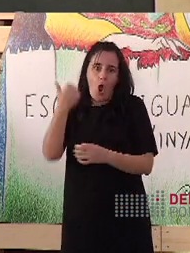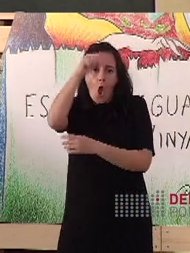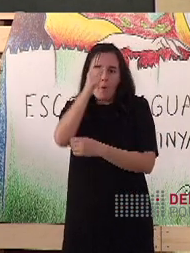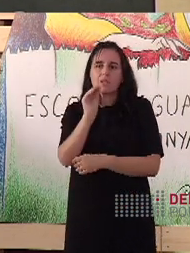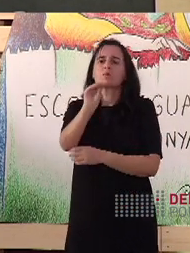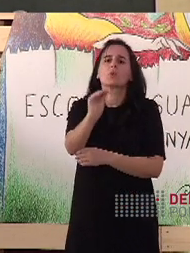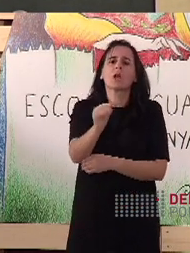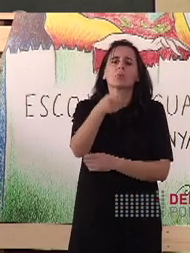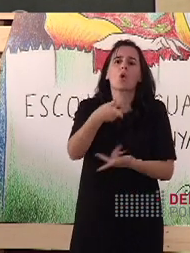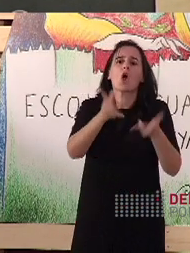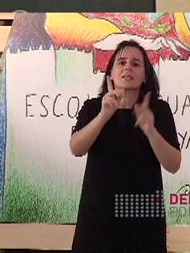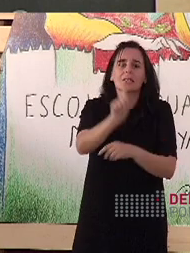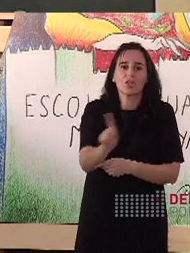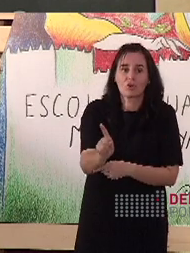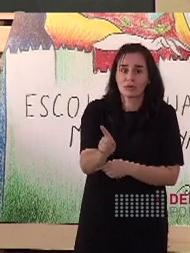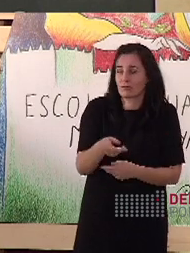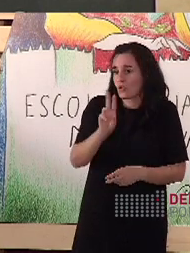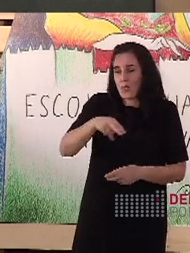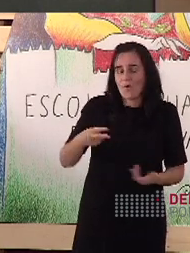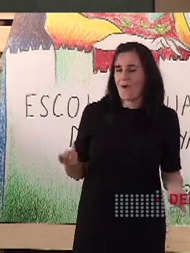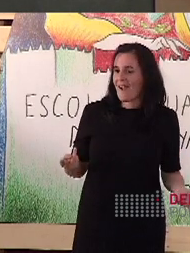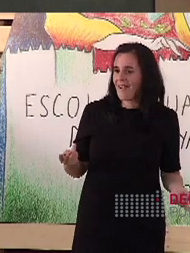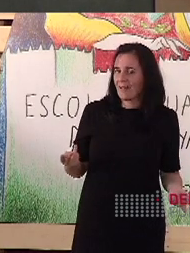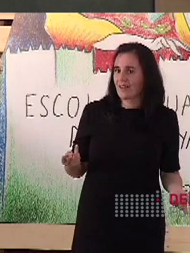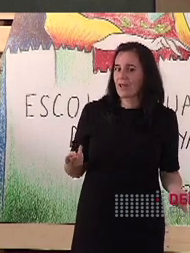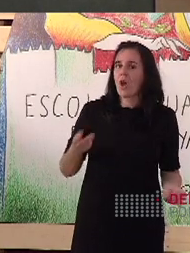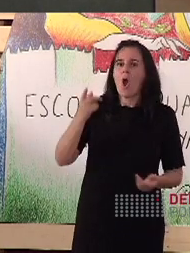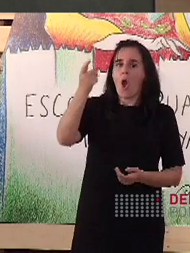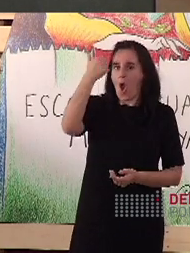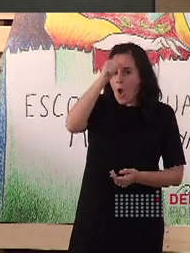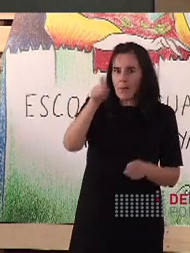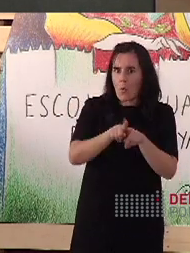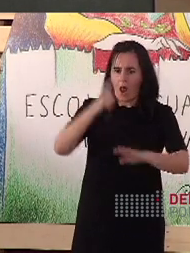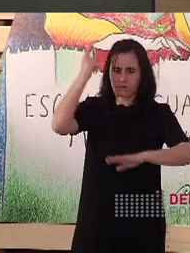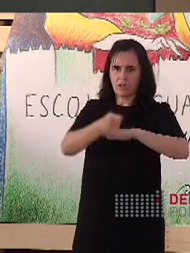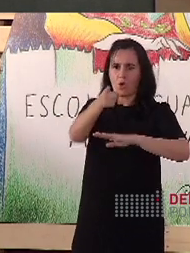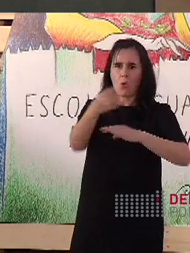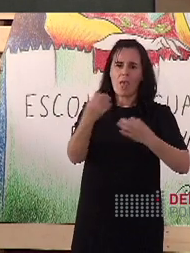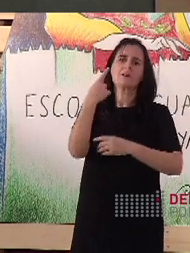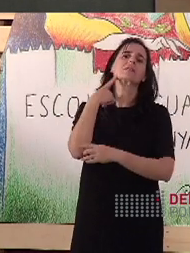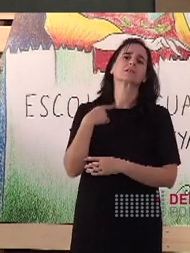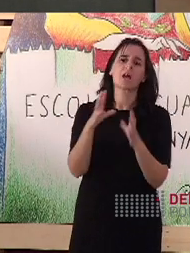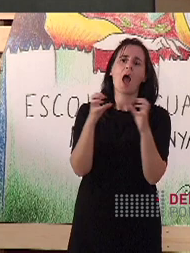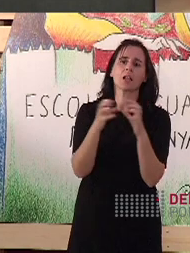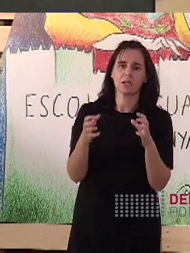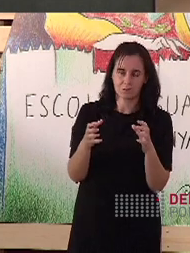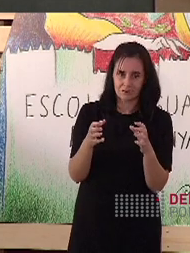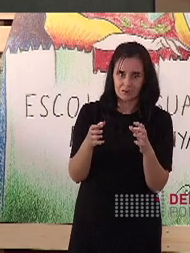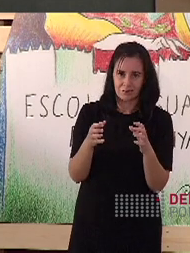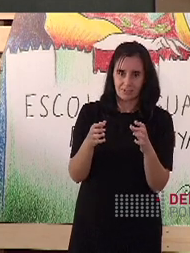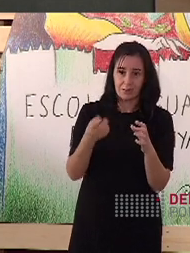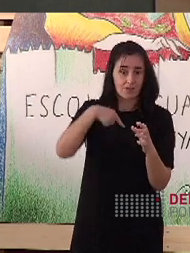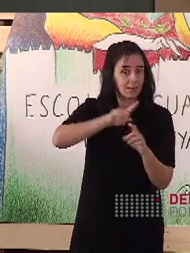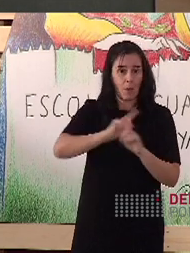nunca se les pregunta si consienten o no consienten. Los hombres tienen el mandato de desear, tampoco se les pregunta si desean o no desean. Eso es un